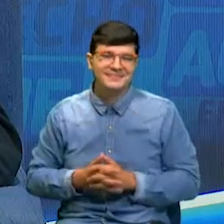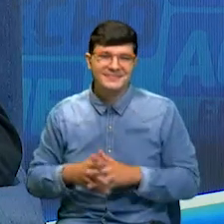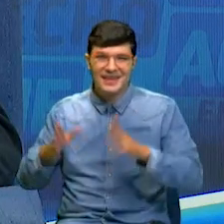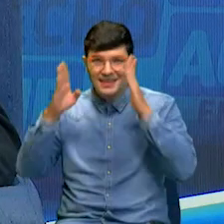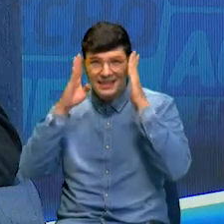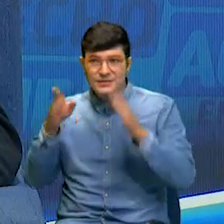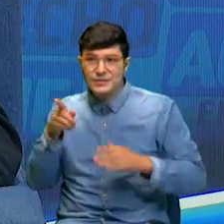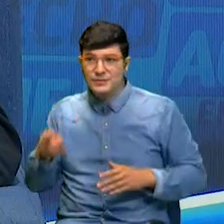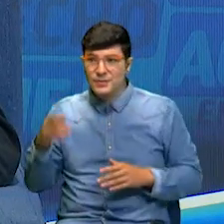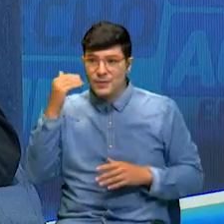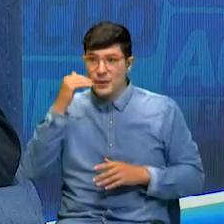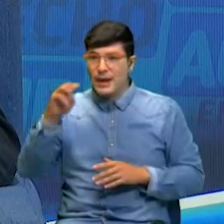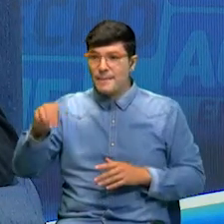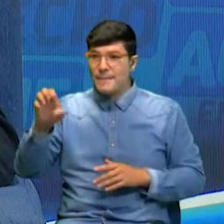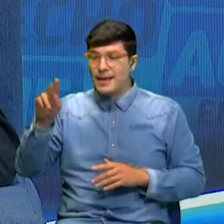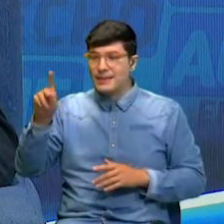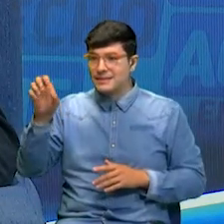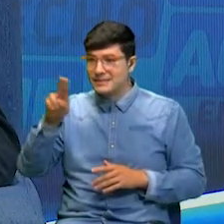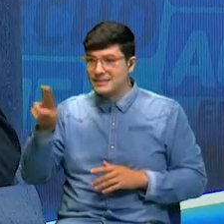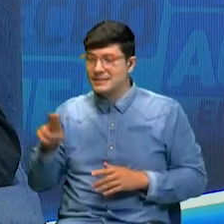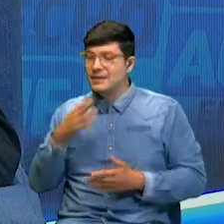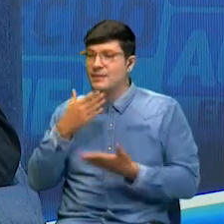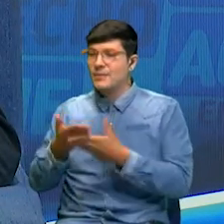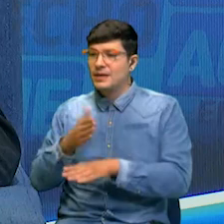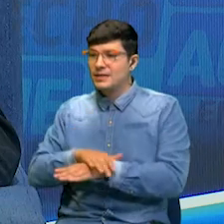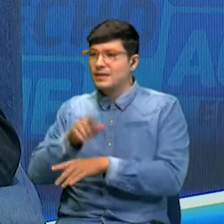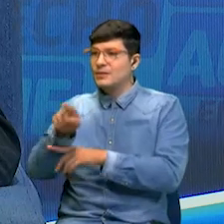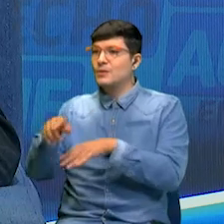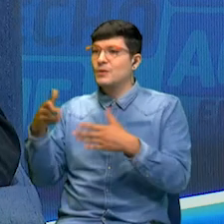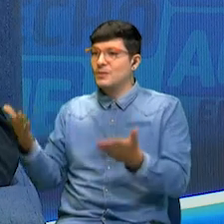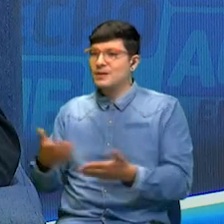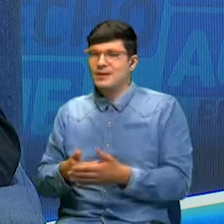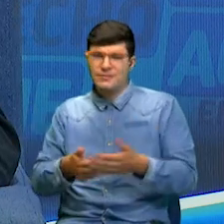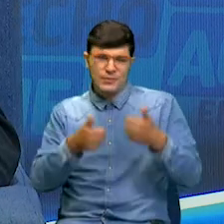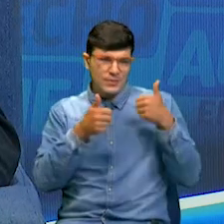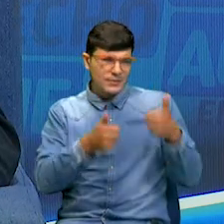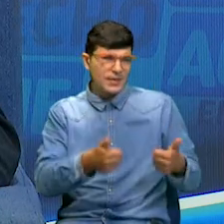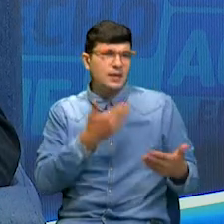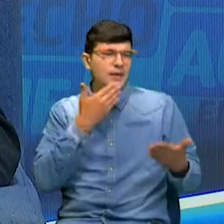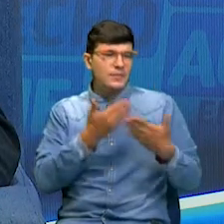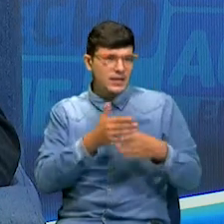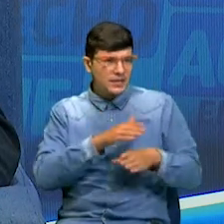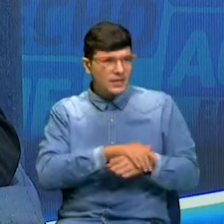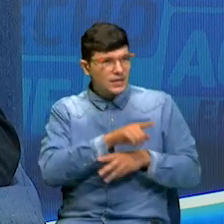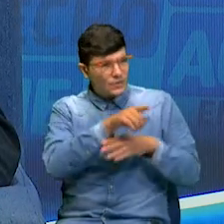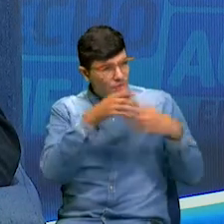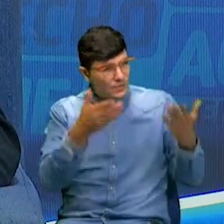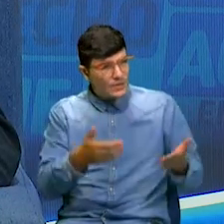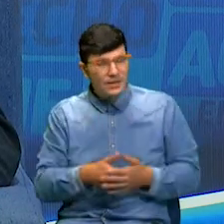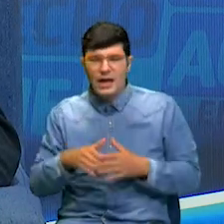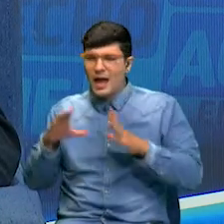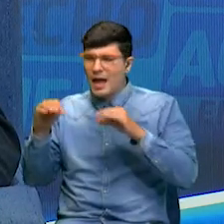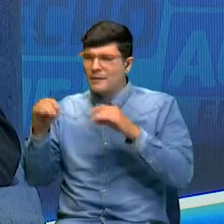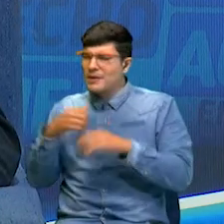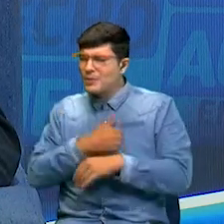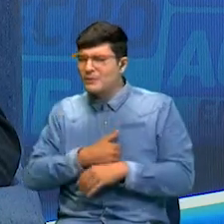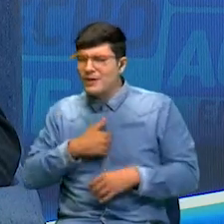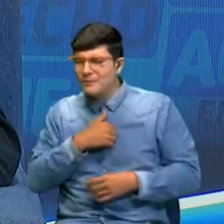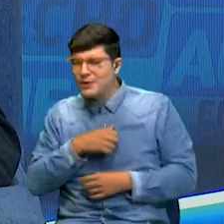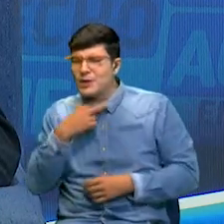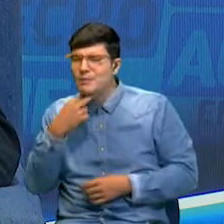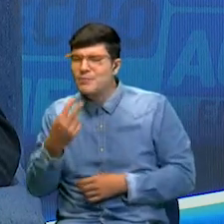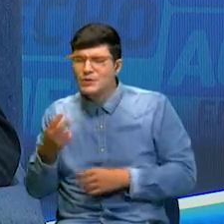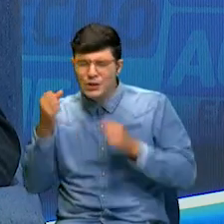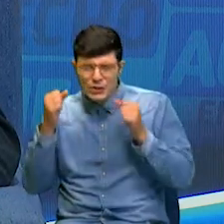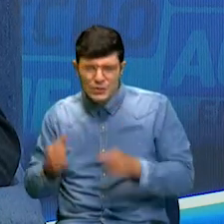Mercedes, que se encuentra en línea. Doña Mercedes, ¿cómo le va? Buena tarde. Bien, sí, señor. Muy buenas tardes. Doña Mercedes, hábleme un poquito más durito